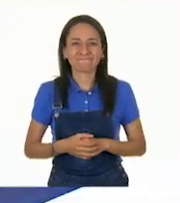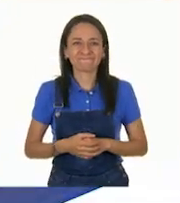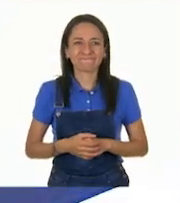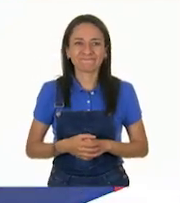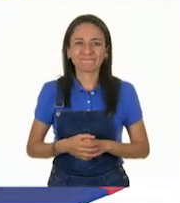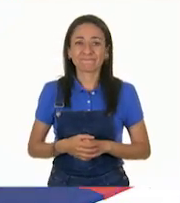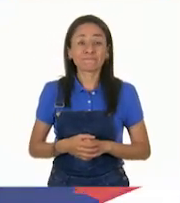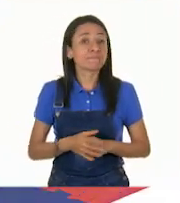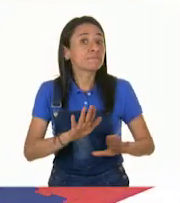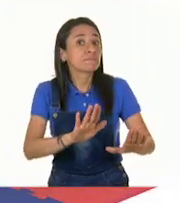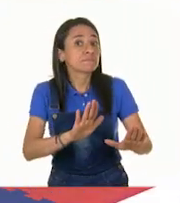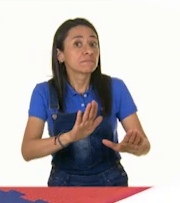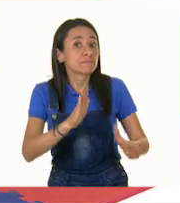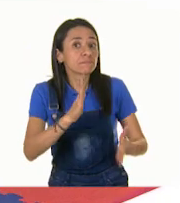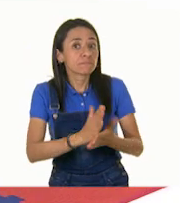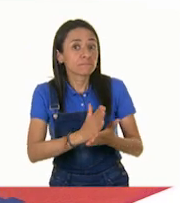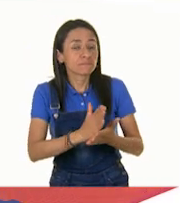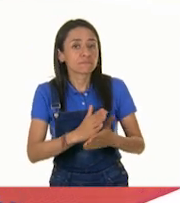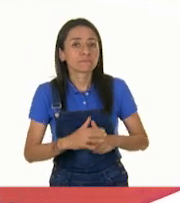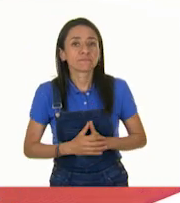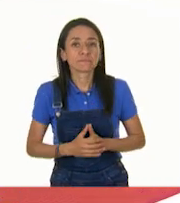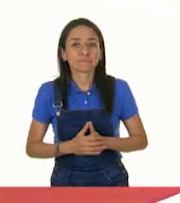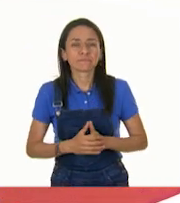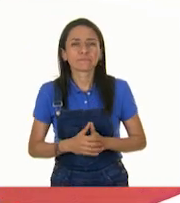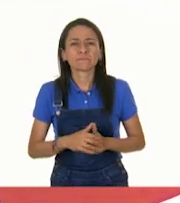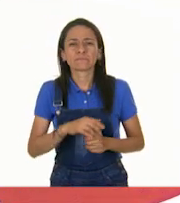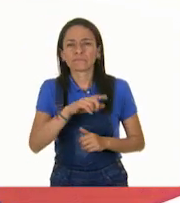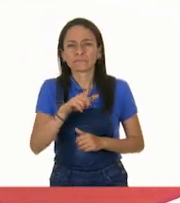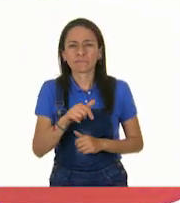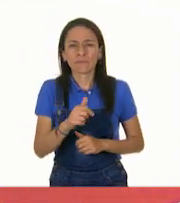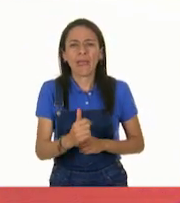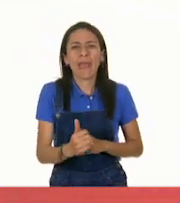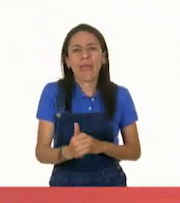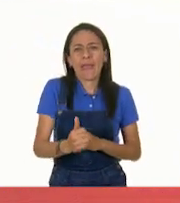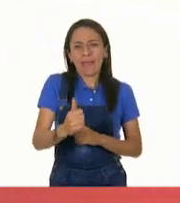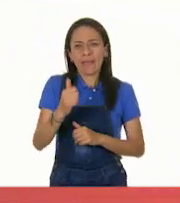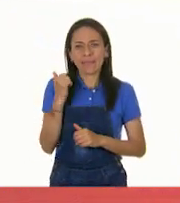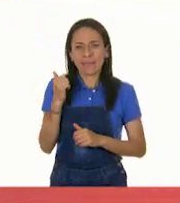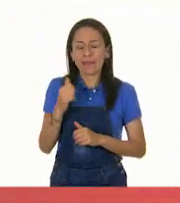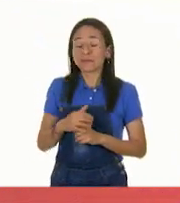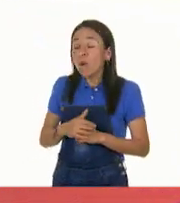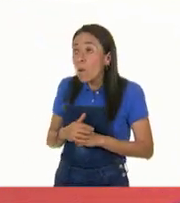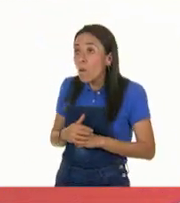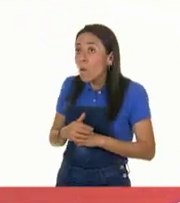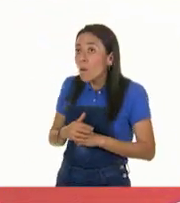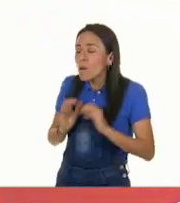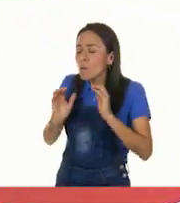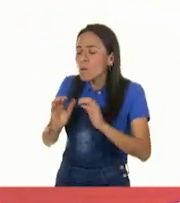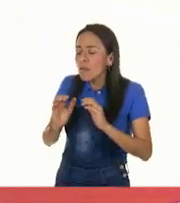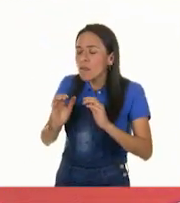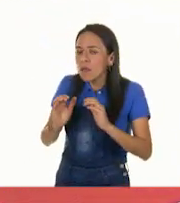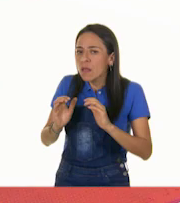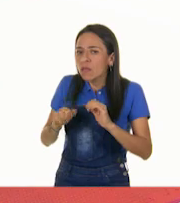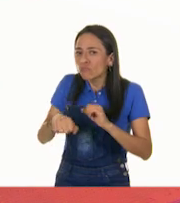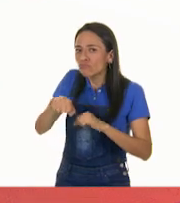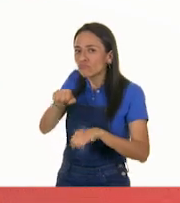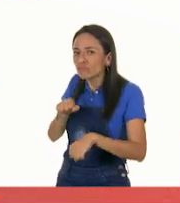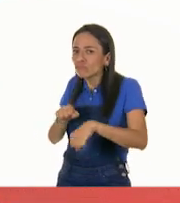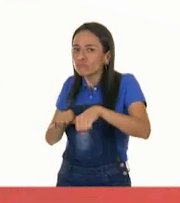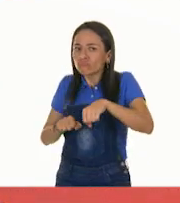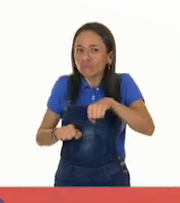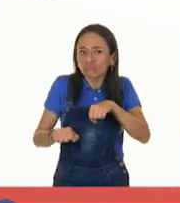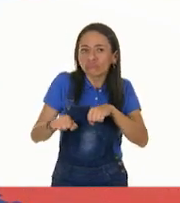alto hacia atrás o cuidado con este movimiento bateamos hacia atrás